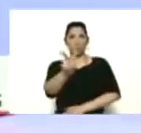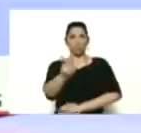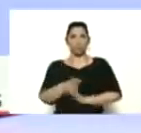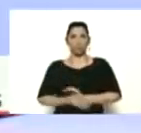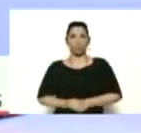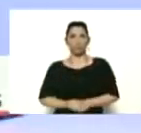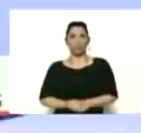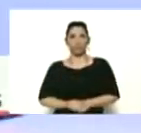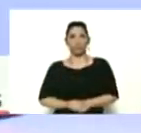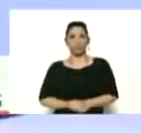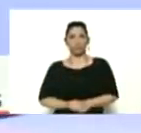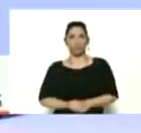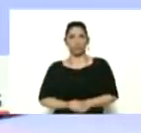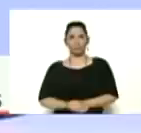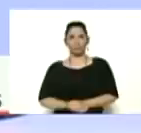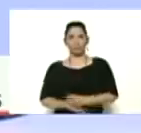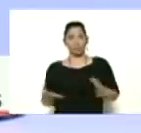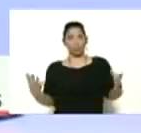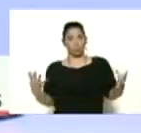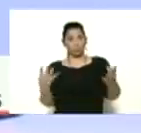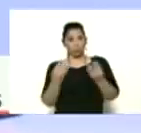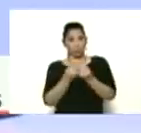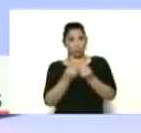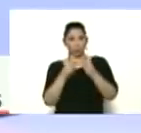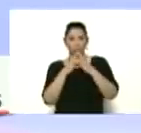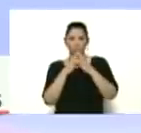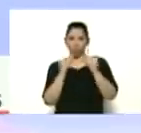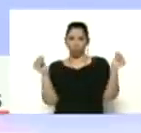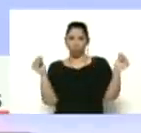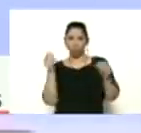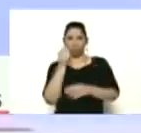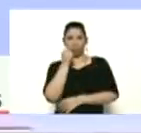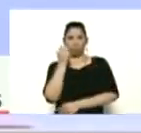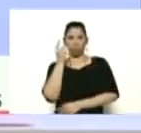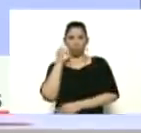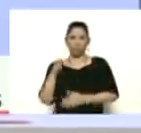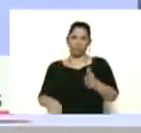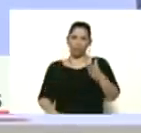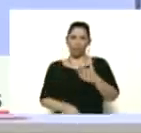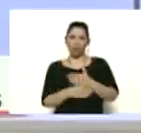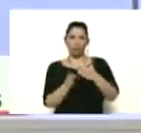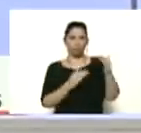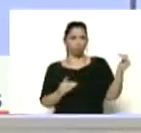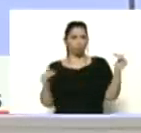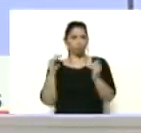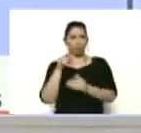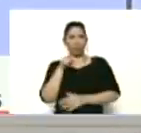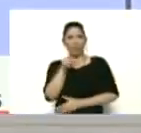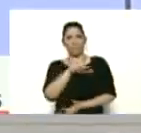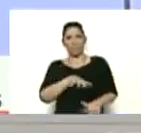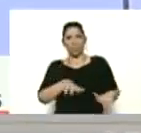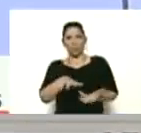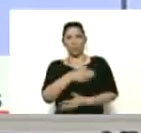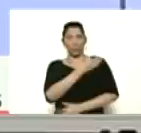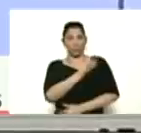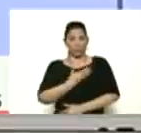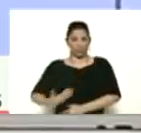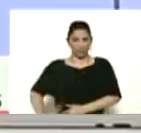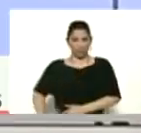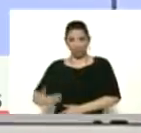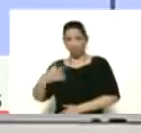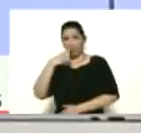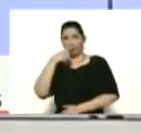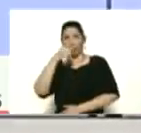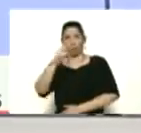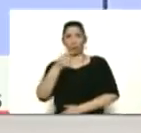venezolana. Así que juntos, todos y todas, vamos a superar esta situación. El presidente Nicolás